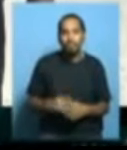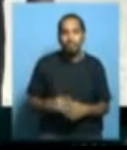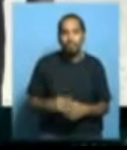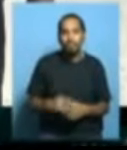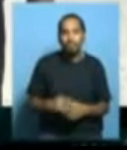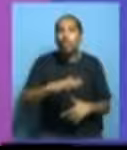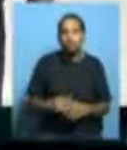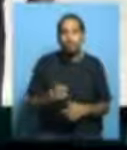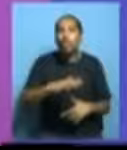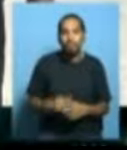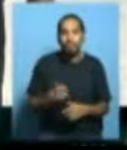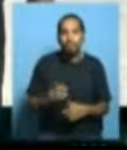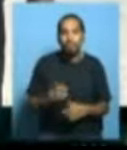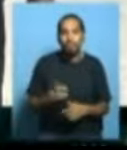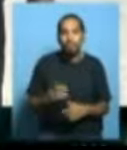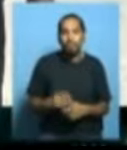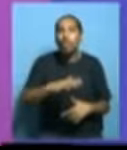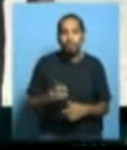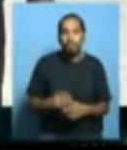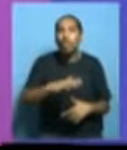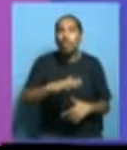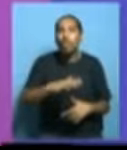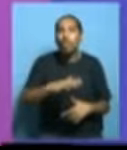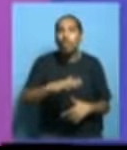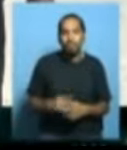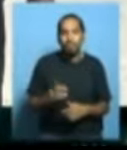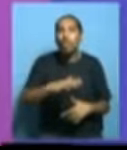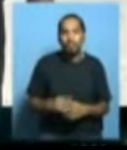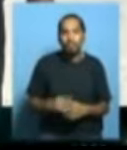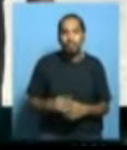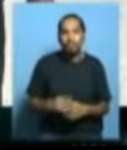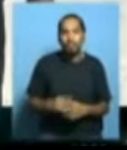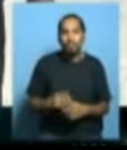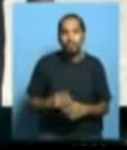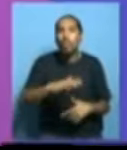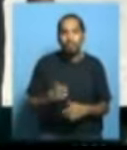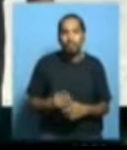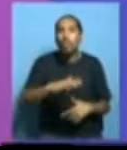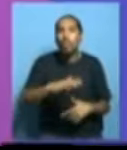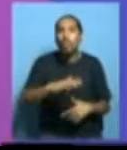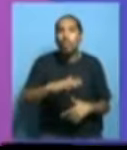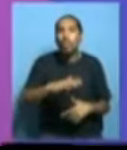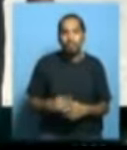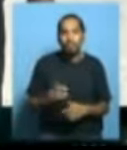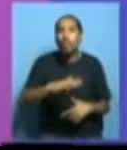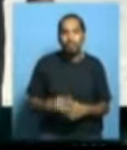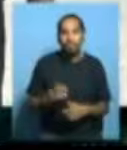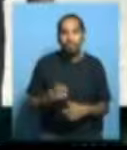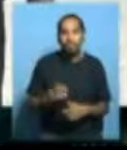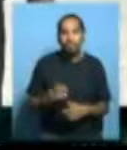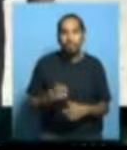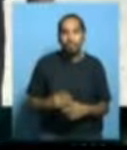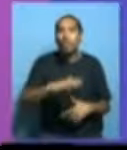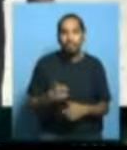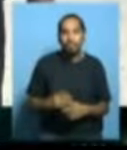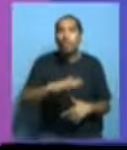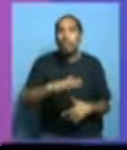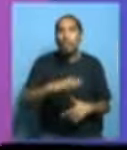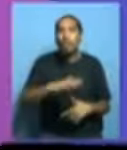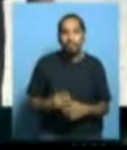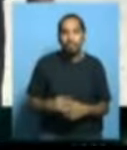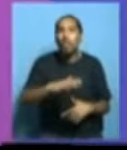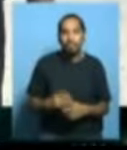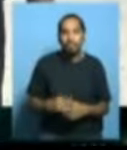todavía el ruido. Ha llegado entonces el cuerpo de bomberos, se ha interrumpido lo que es el tránsito por Chile